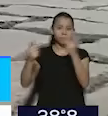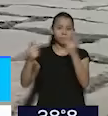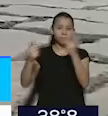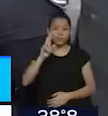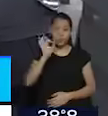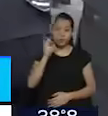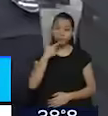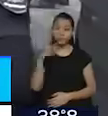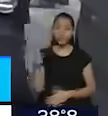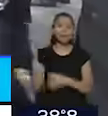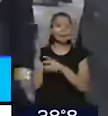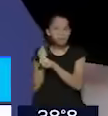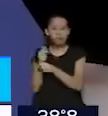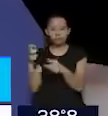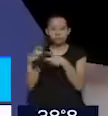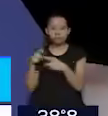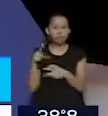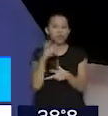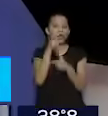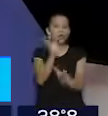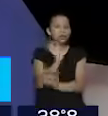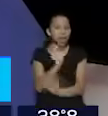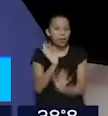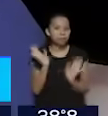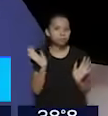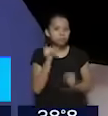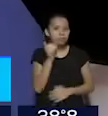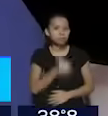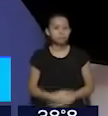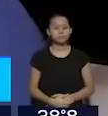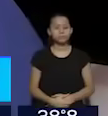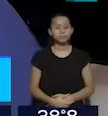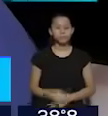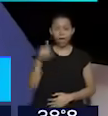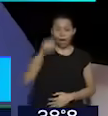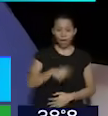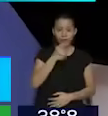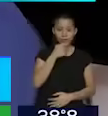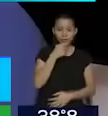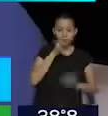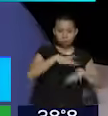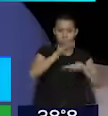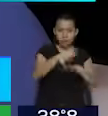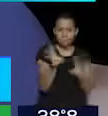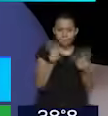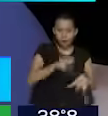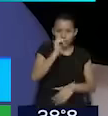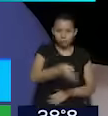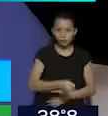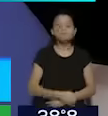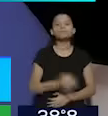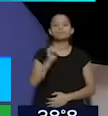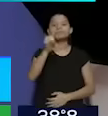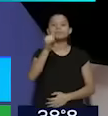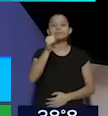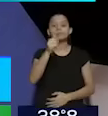aún no se pronuncian al respecto te hay movilización también en Mendoza Sí sí eso ha sido como calculamos que va a ser masivo